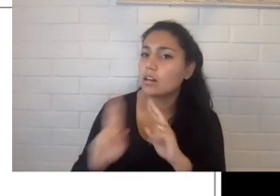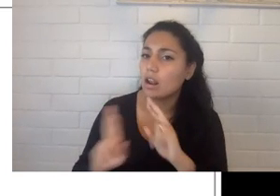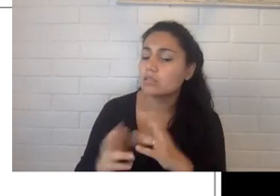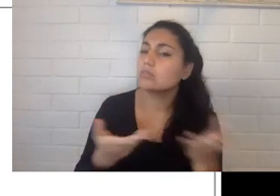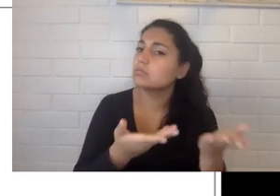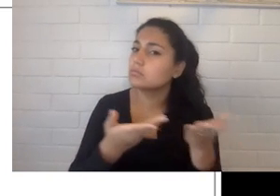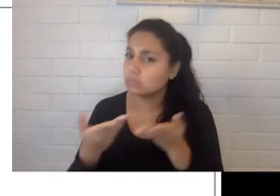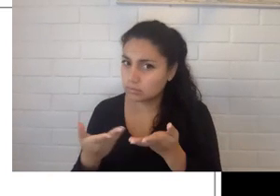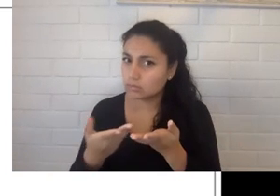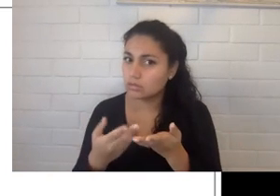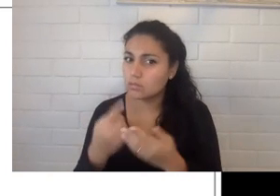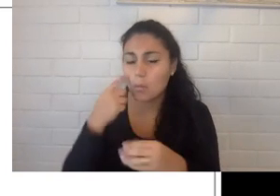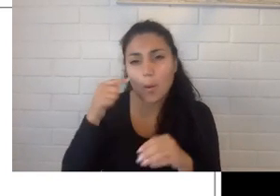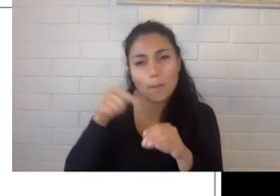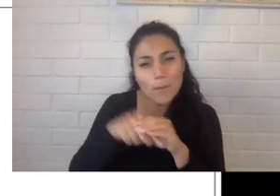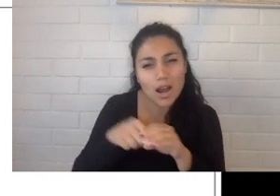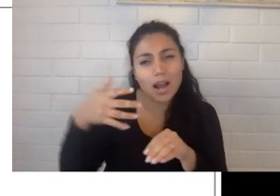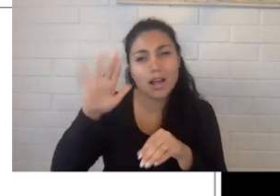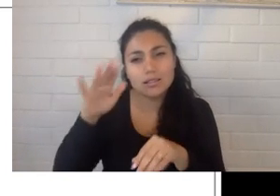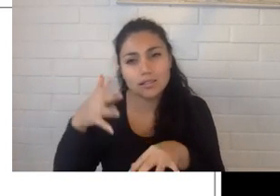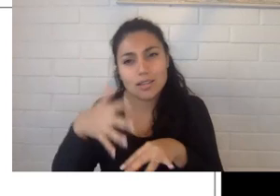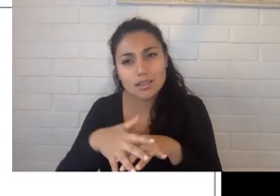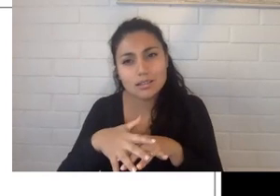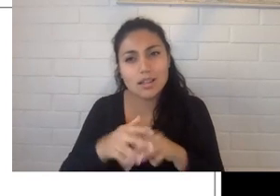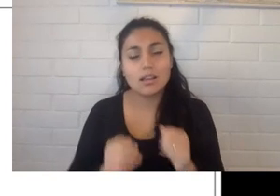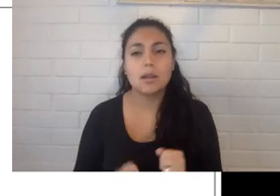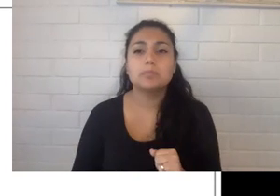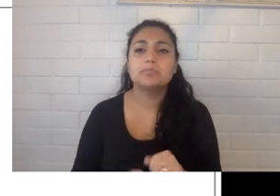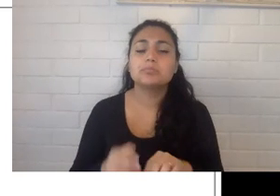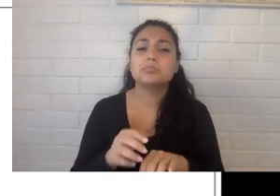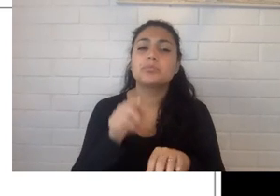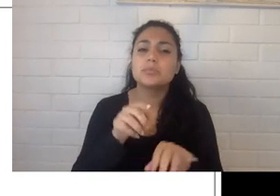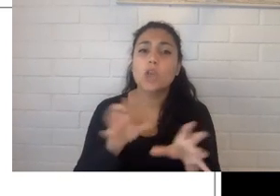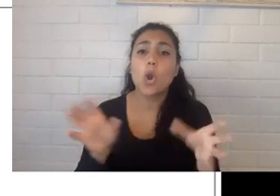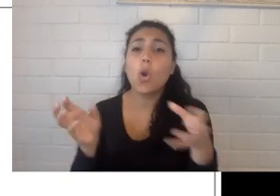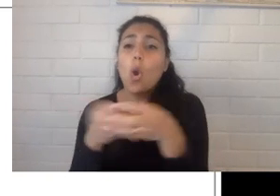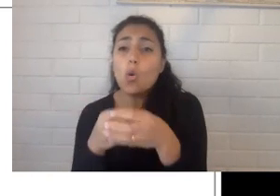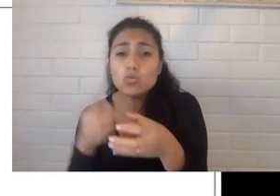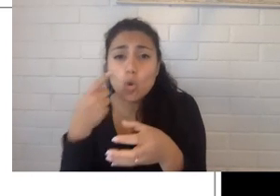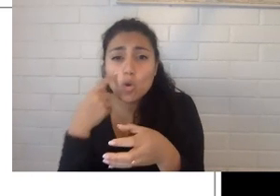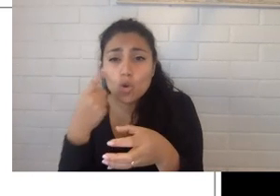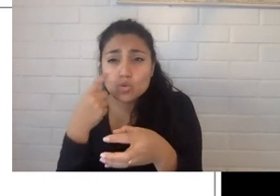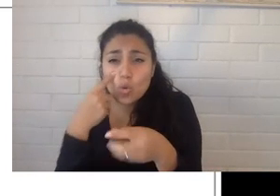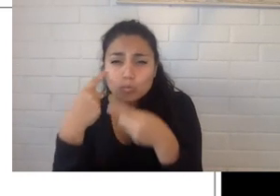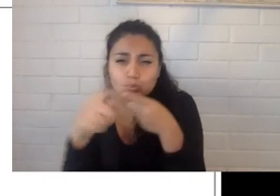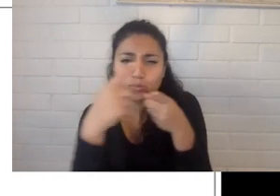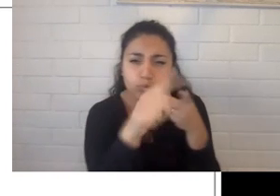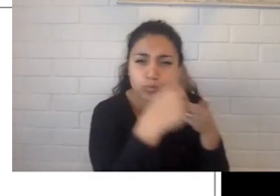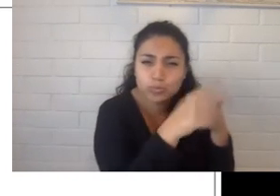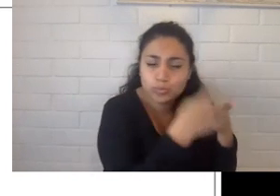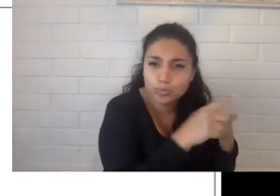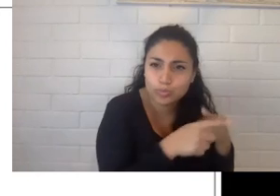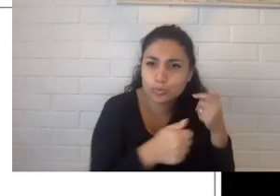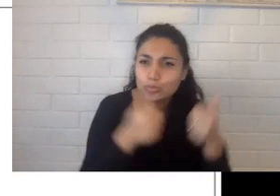invita a una primera relación un poco más integral, ya que establece que es un conjunto de conocimientos interdisciplinares, y creo que no solamente